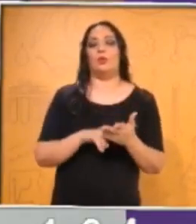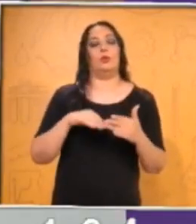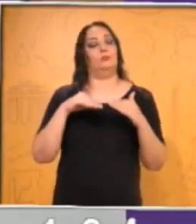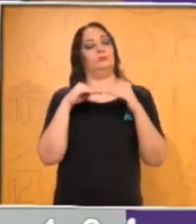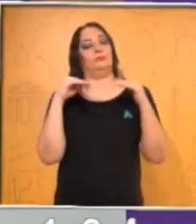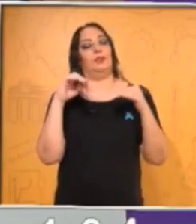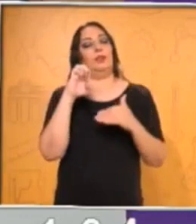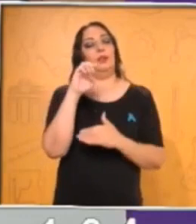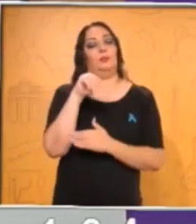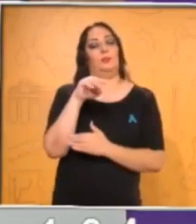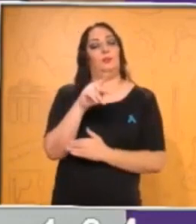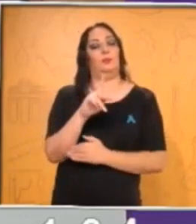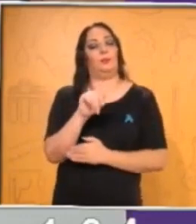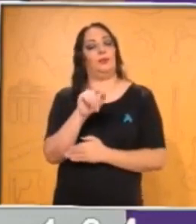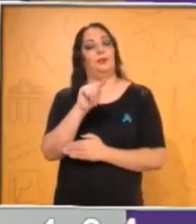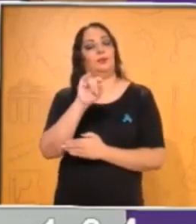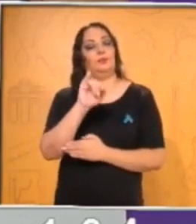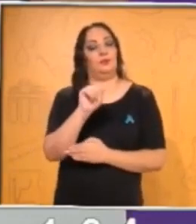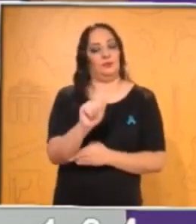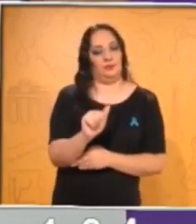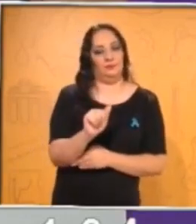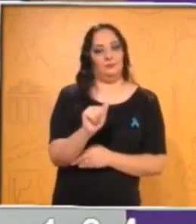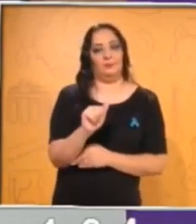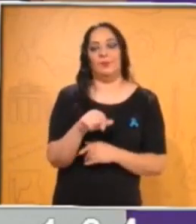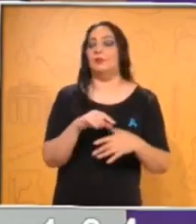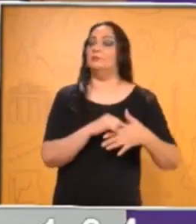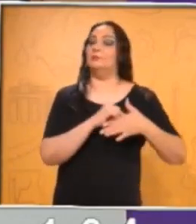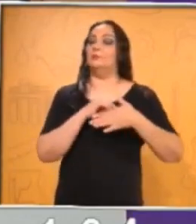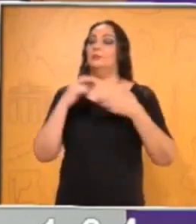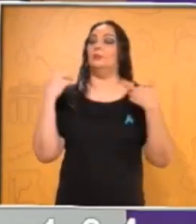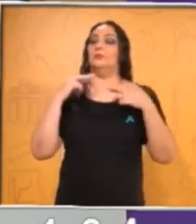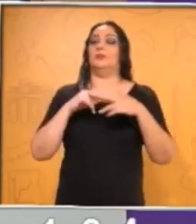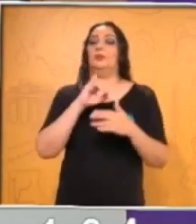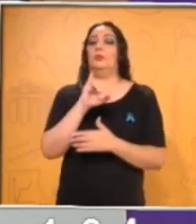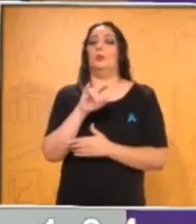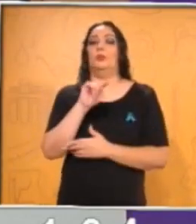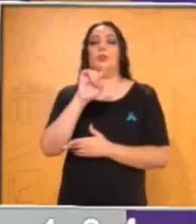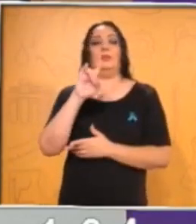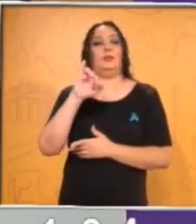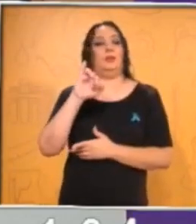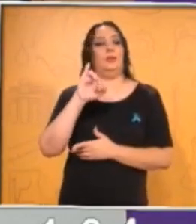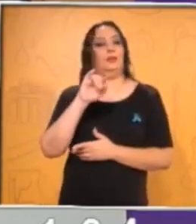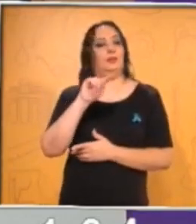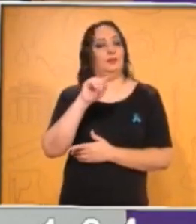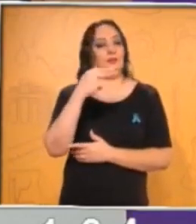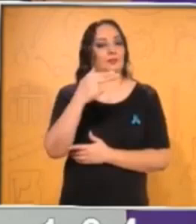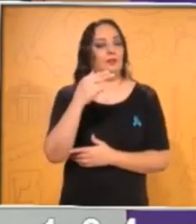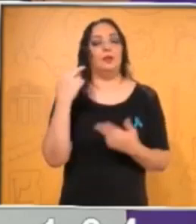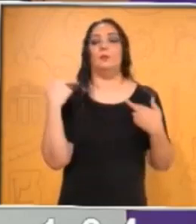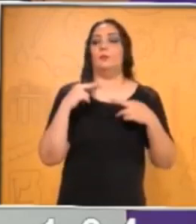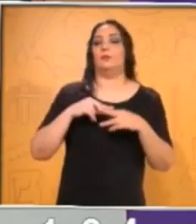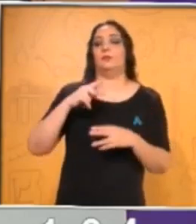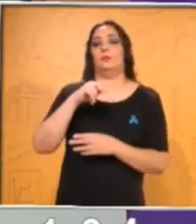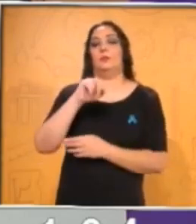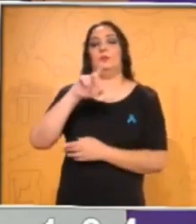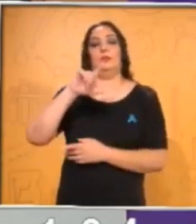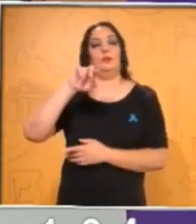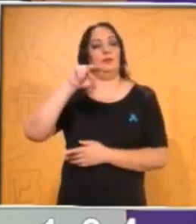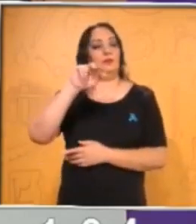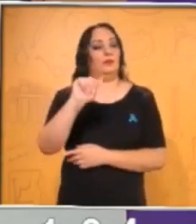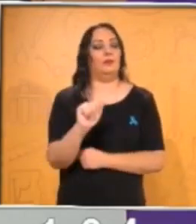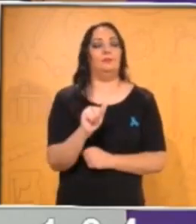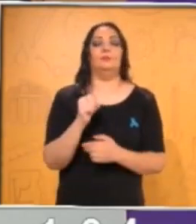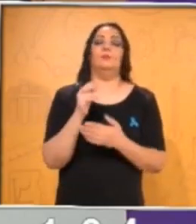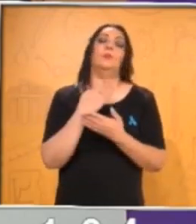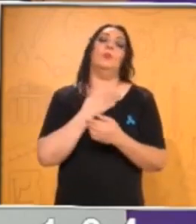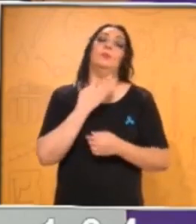estamos listos para empezar. No sin antes presentarle a la maestra Judith, la maestra Paulina. Buenas tardes, maestra. Buenas tardes. Vamos a pasar ahorita, espero que